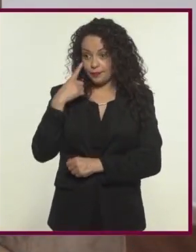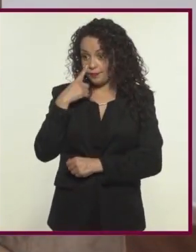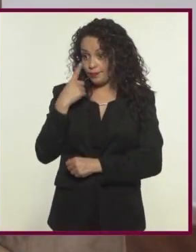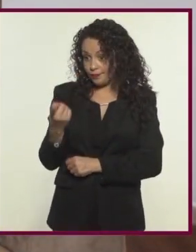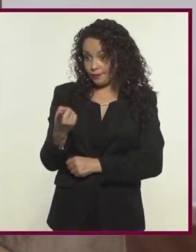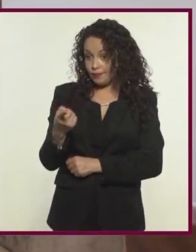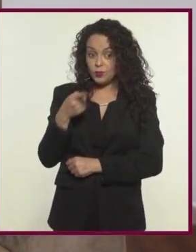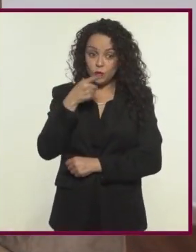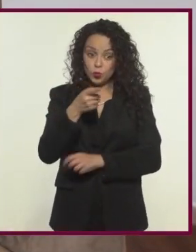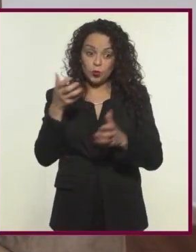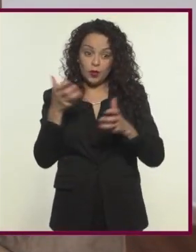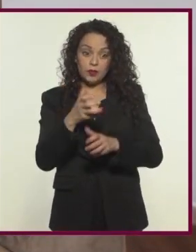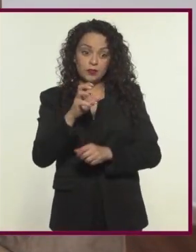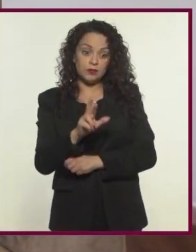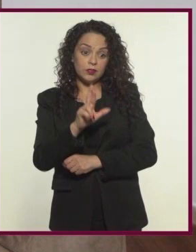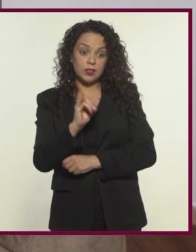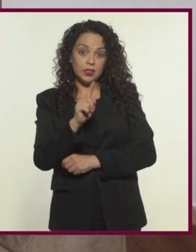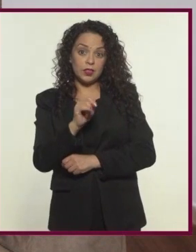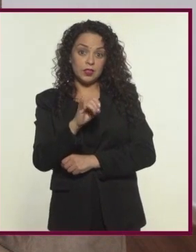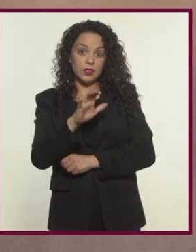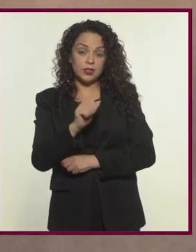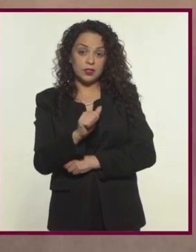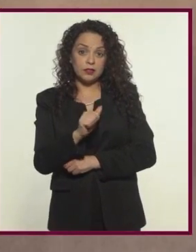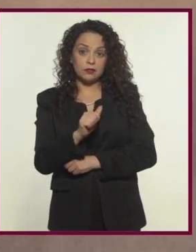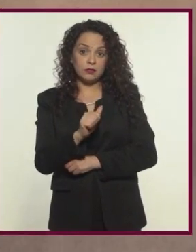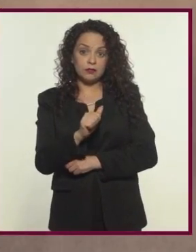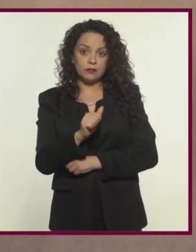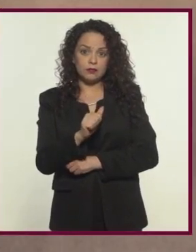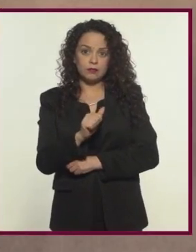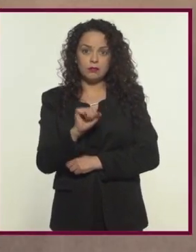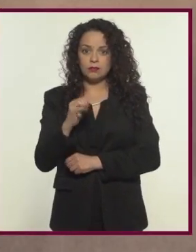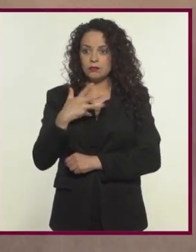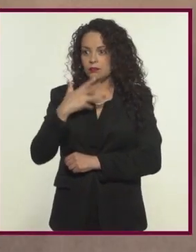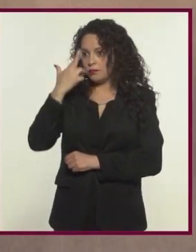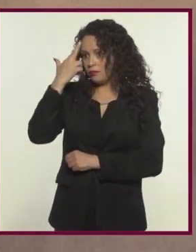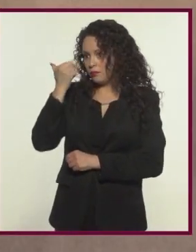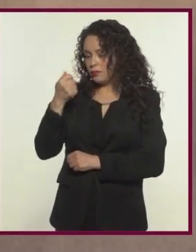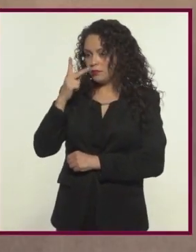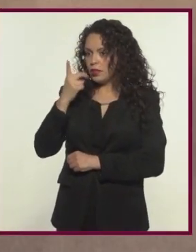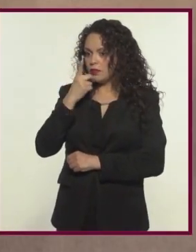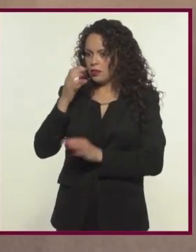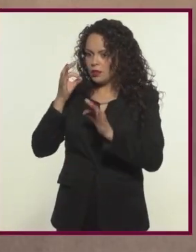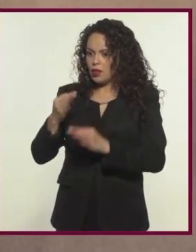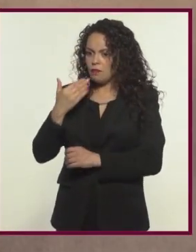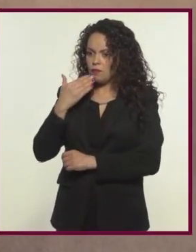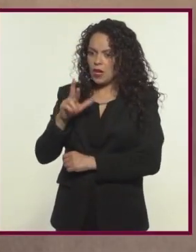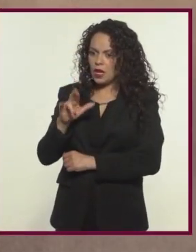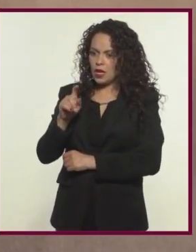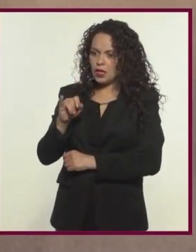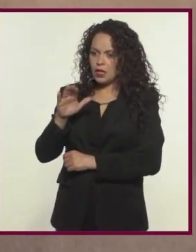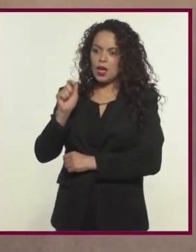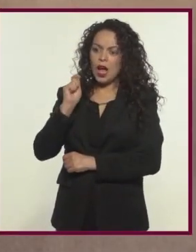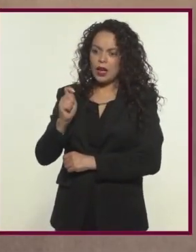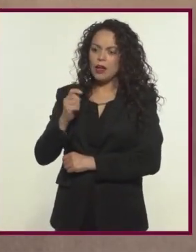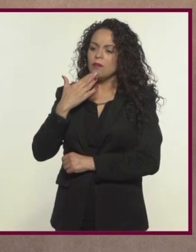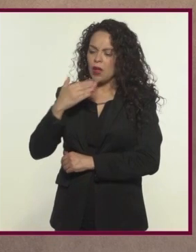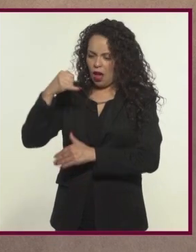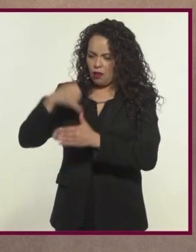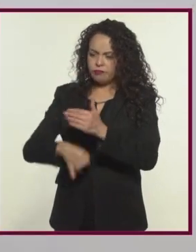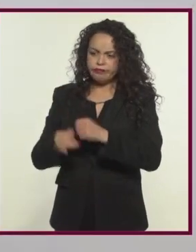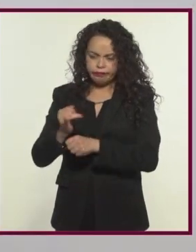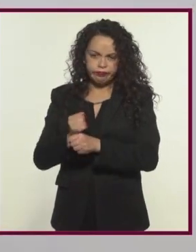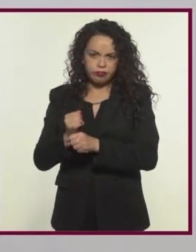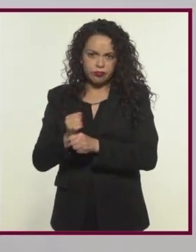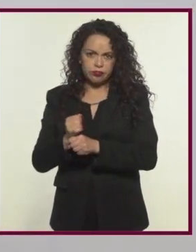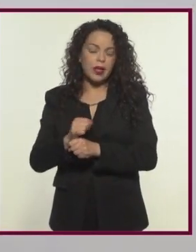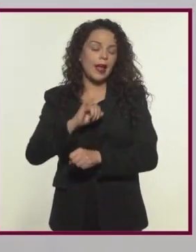cómo sí es una crítica lo que estás escribiendo? Tienes razón. ¿Pero no acaban de decir que una buena crítica es al mismo tiempo un buen análisis?